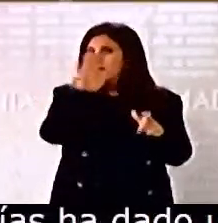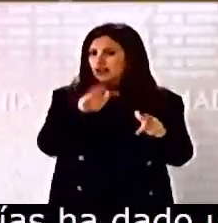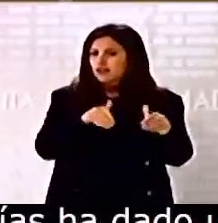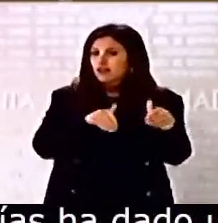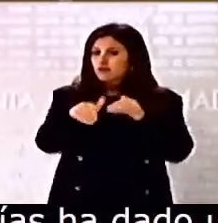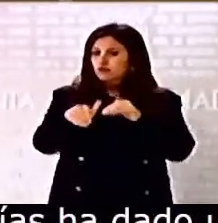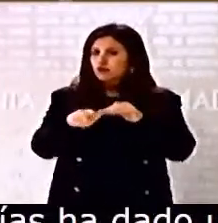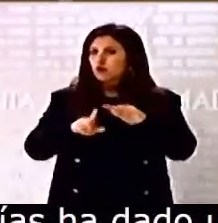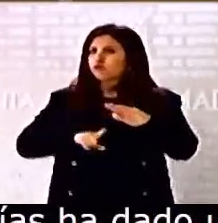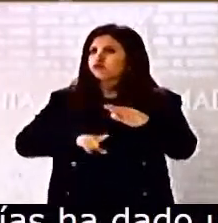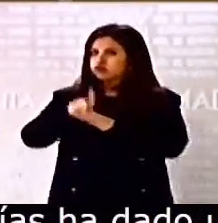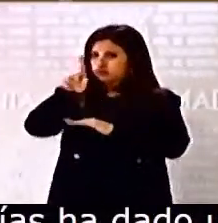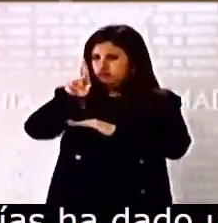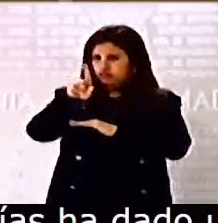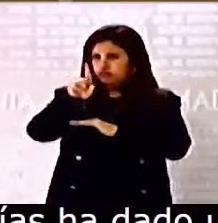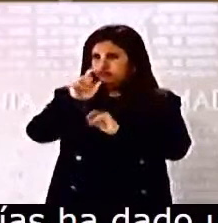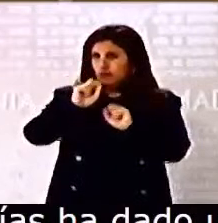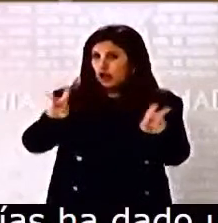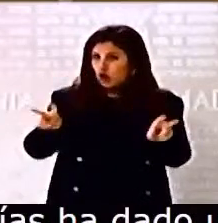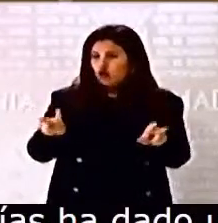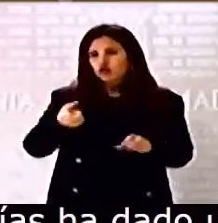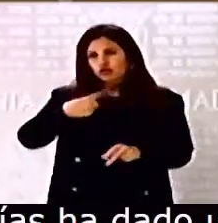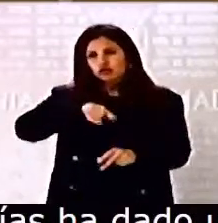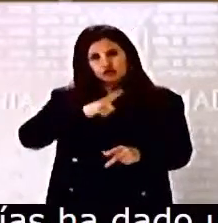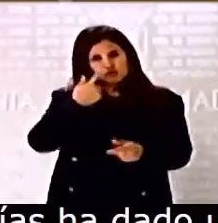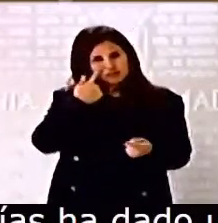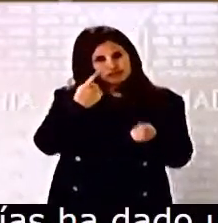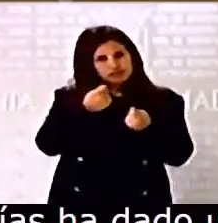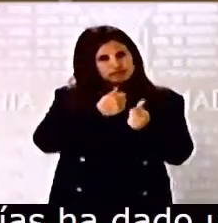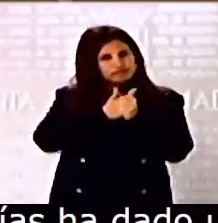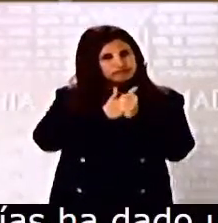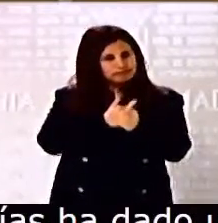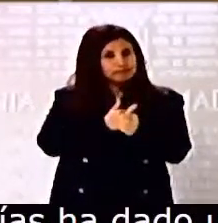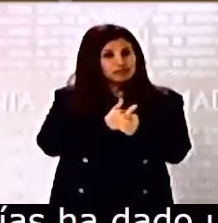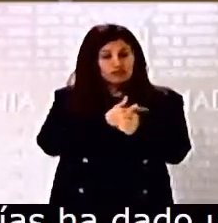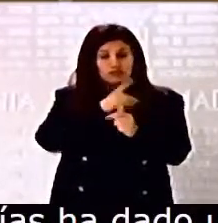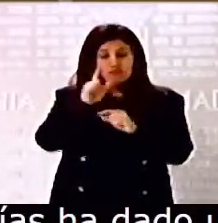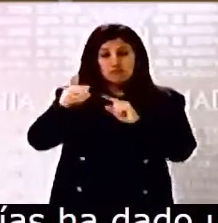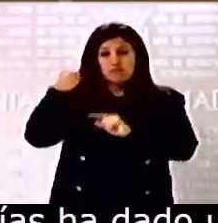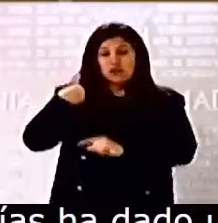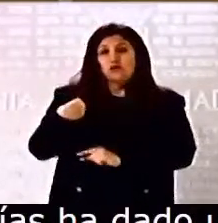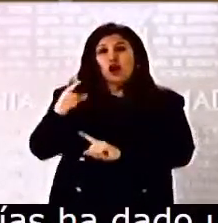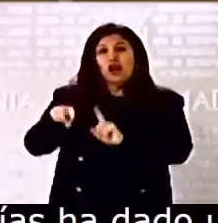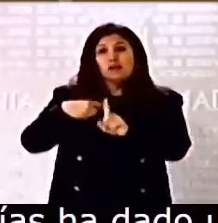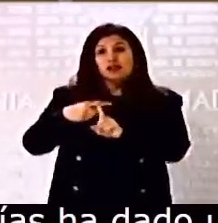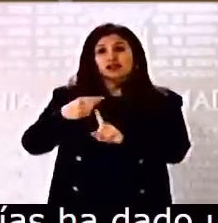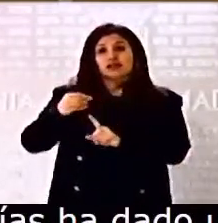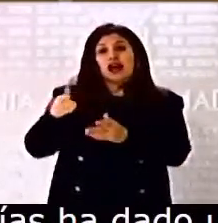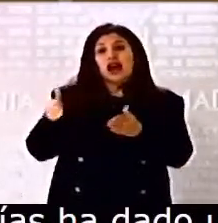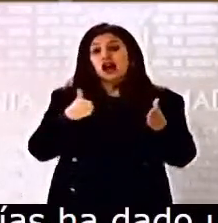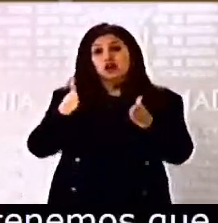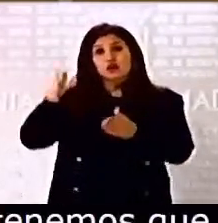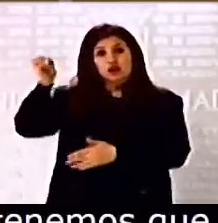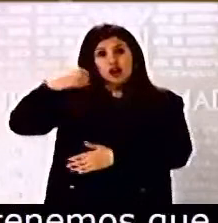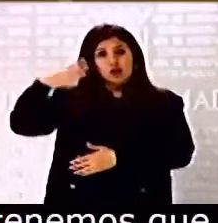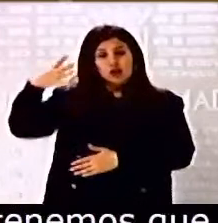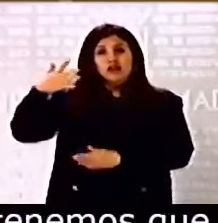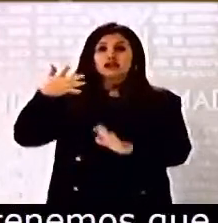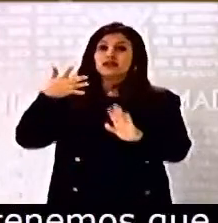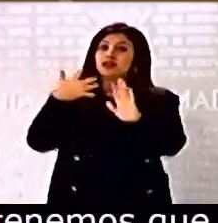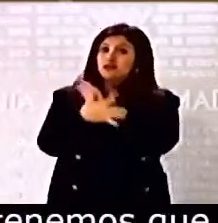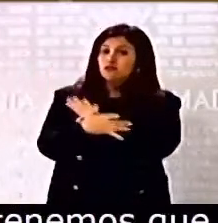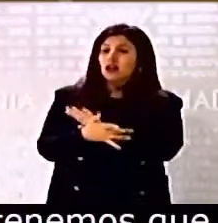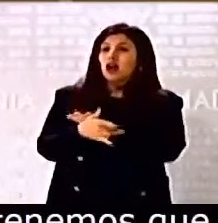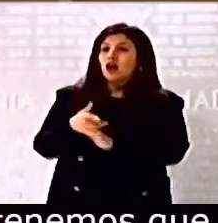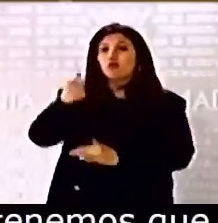y que tenemos que vigilar estrechamente, porque además Arroyo es una localidad,